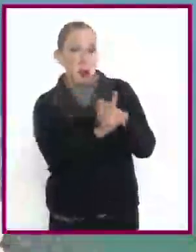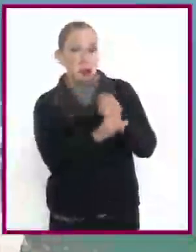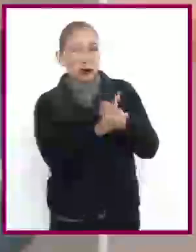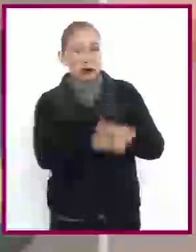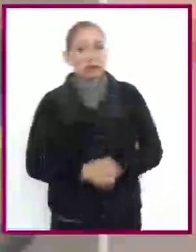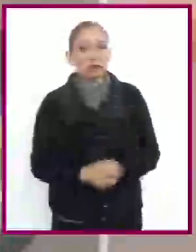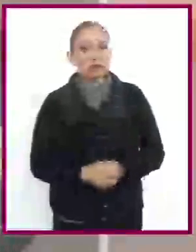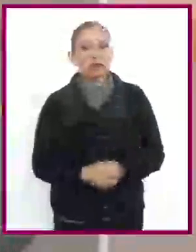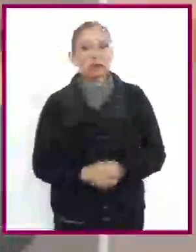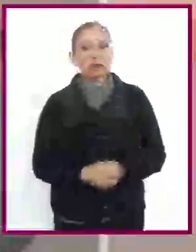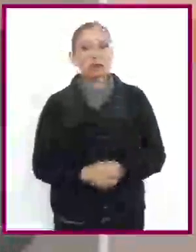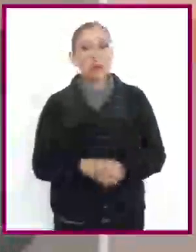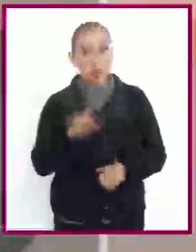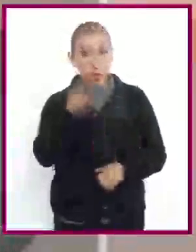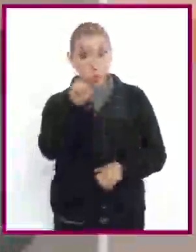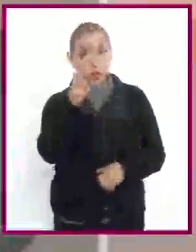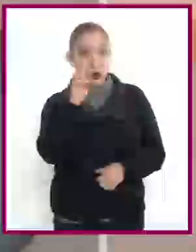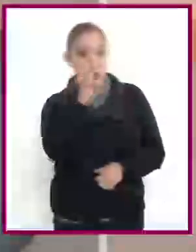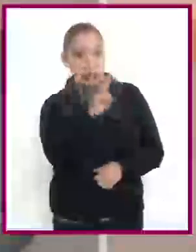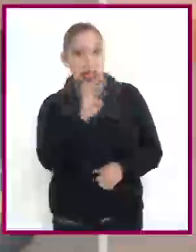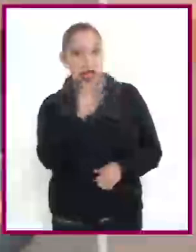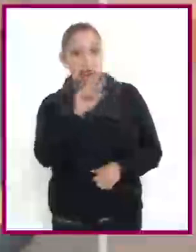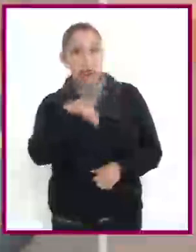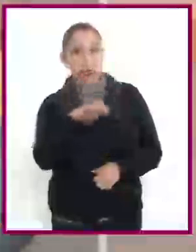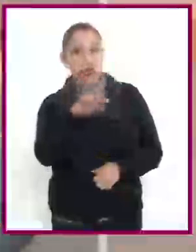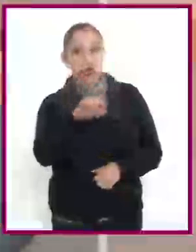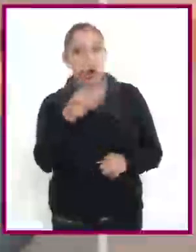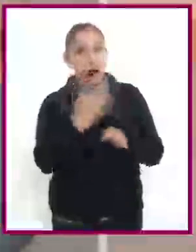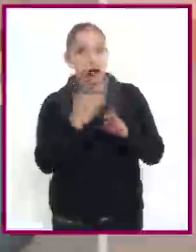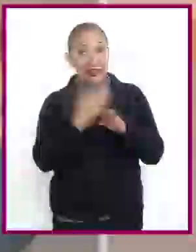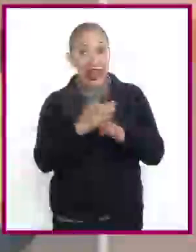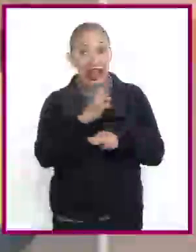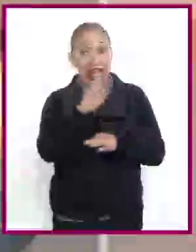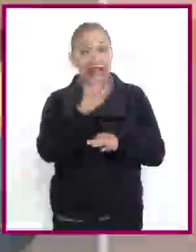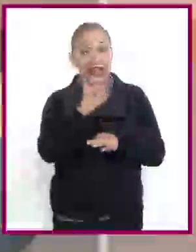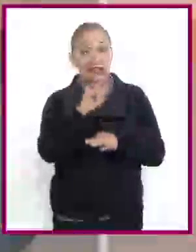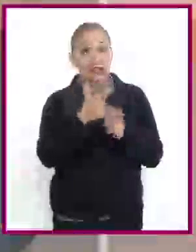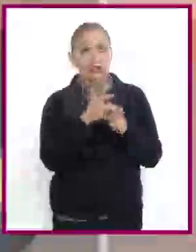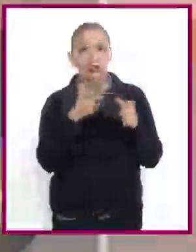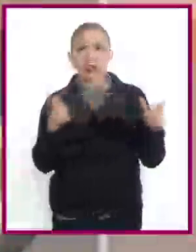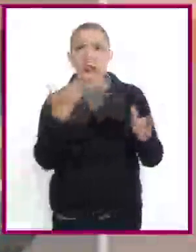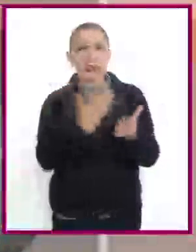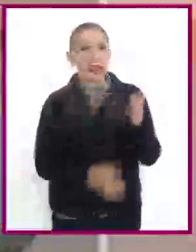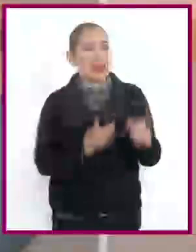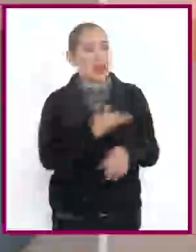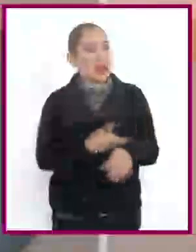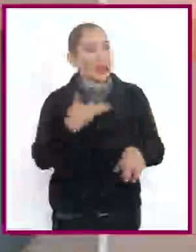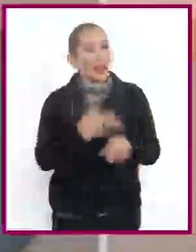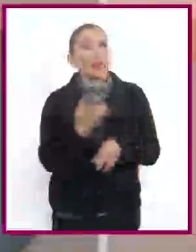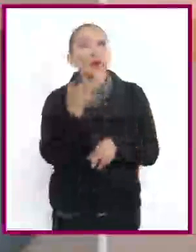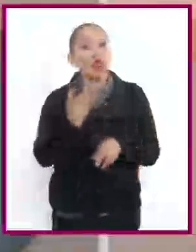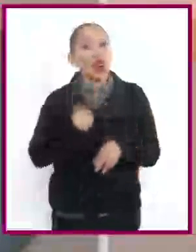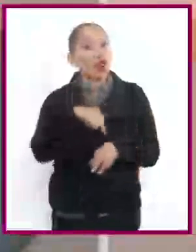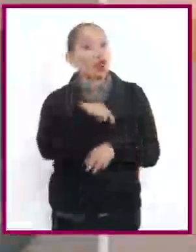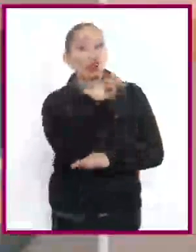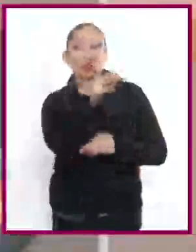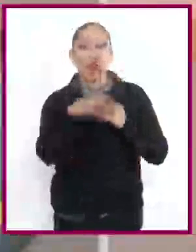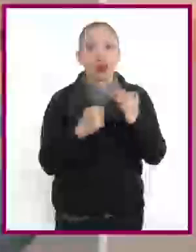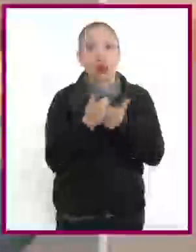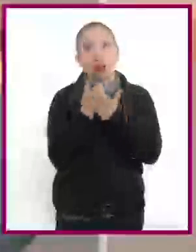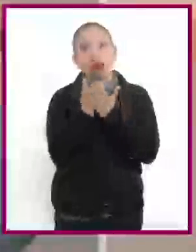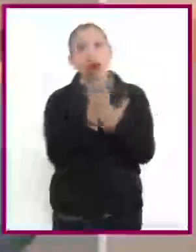vulnerabilidad. Los desastres pueden ser menores si la población desarrolla resiliencia, que es la capacidad de recuperar